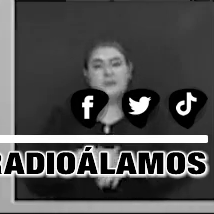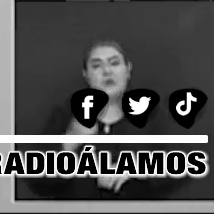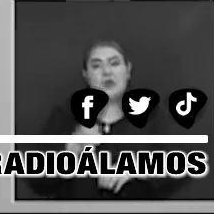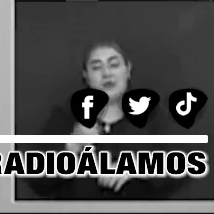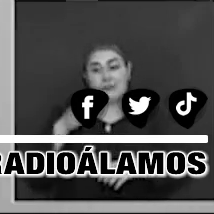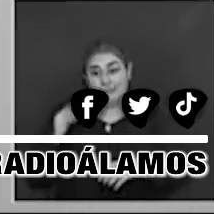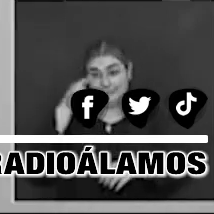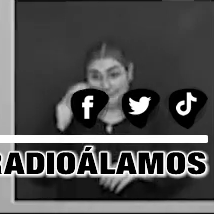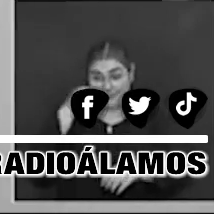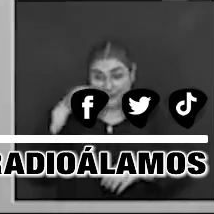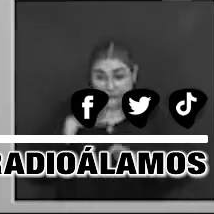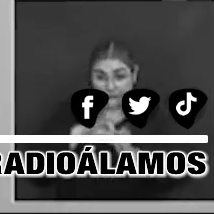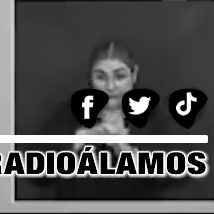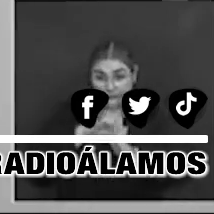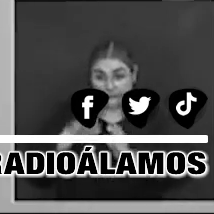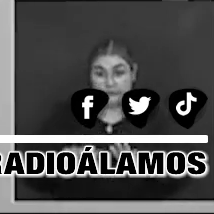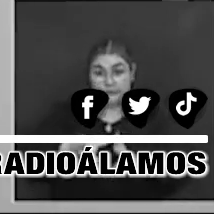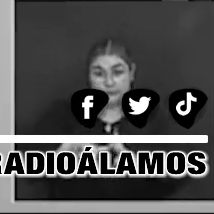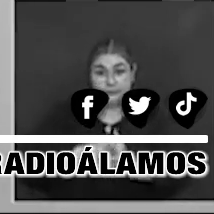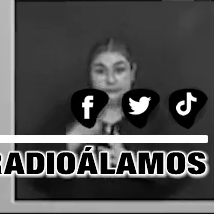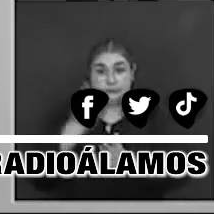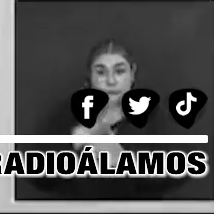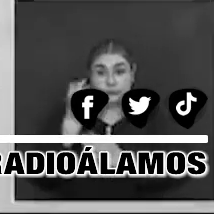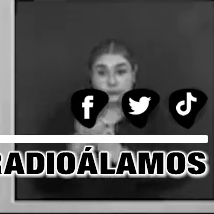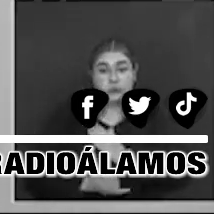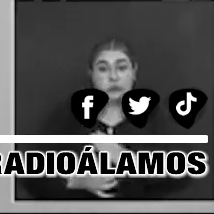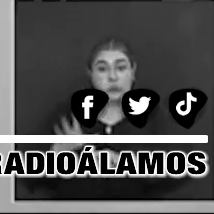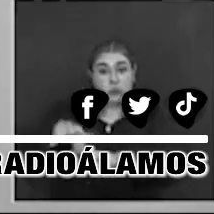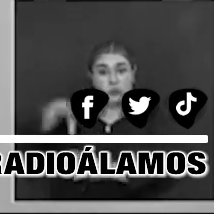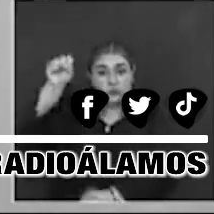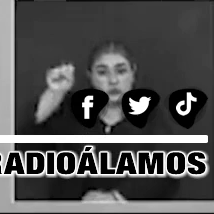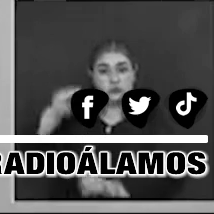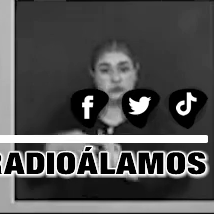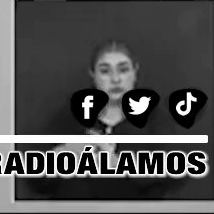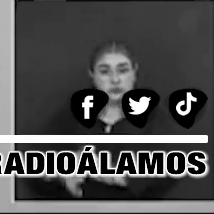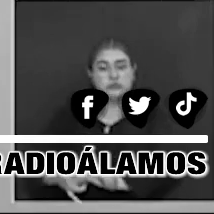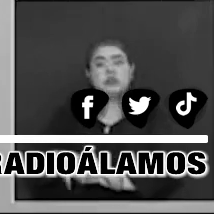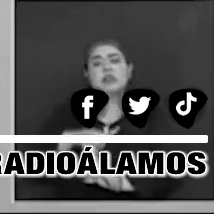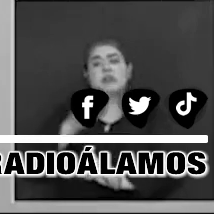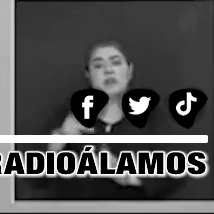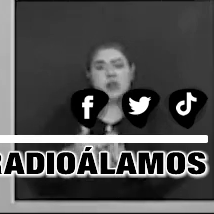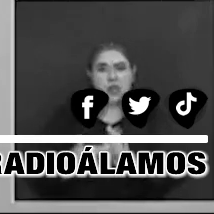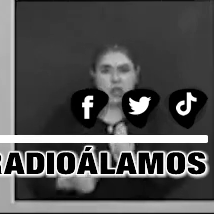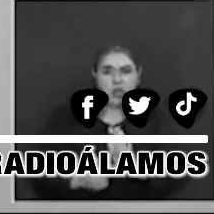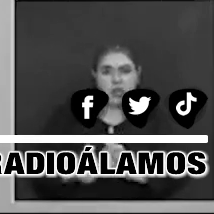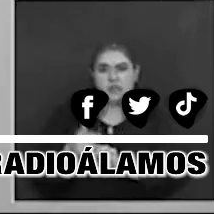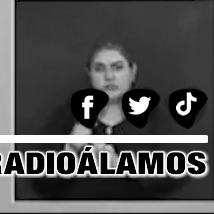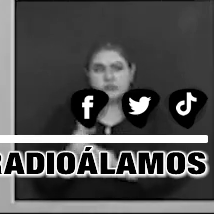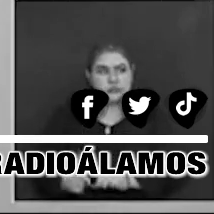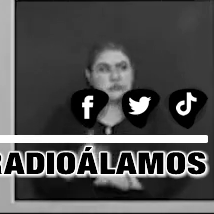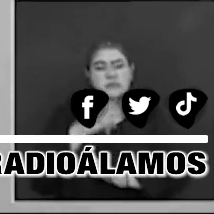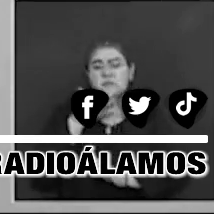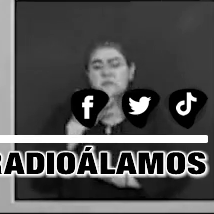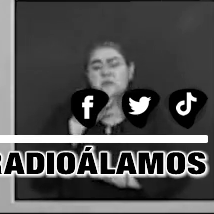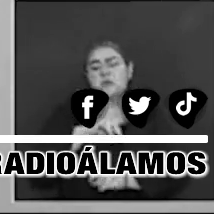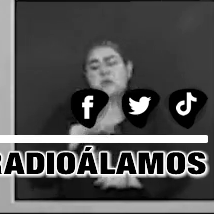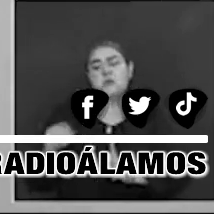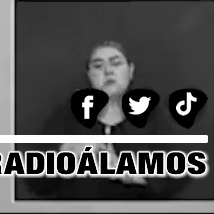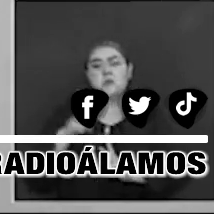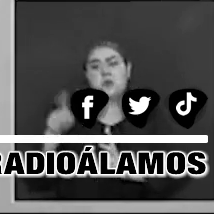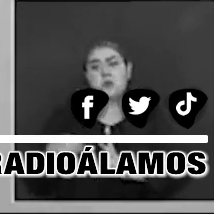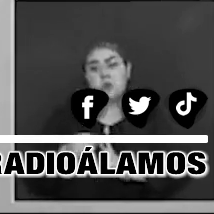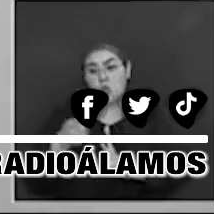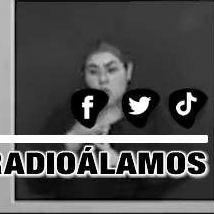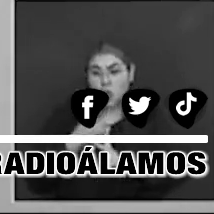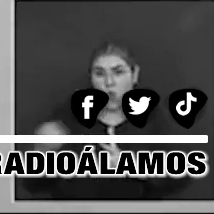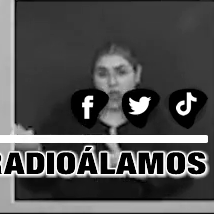director general tiene facultades para escoger y nombrar, o mínimo proponer para que se lo palomeen arriba a su equipo más próximo? ¿Le estorbaría